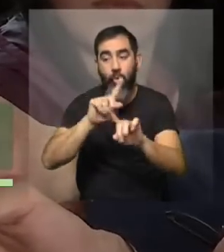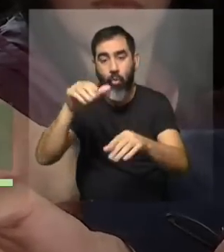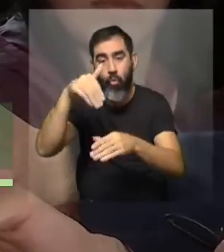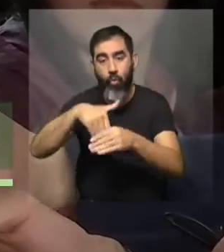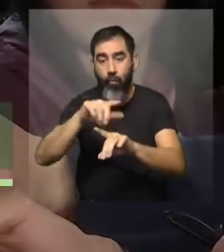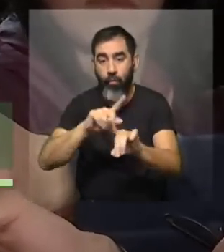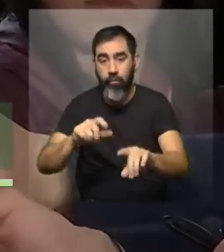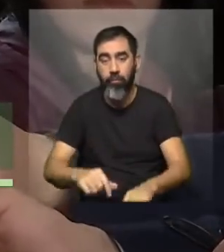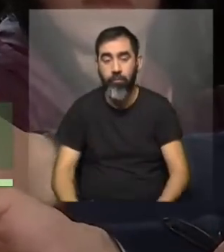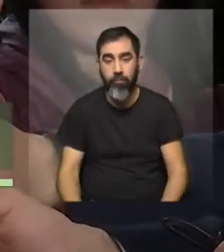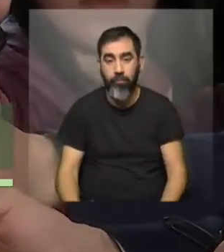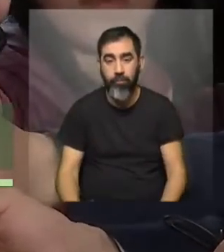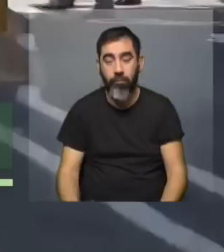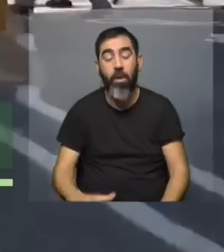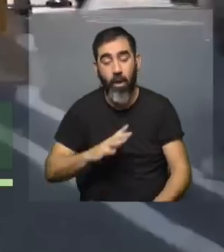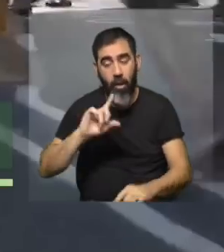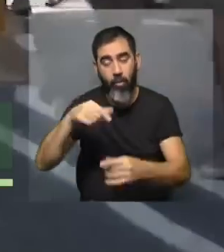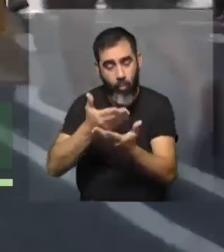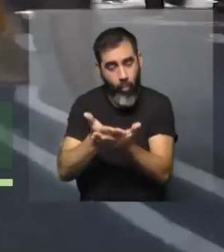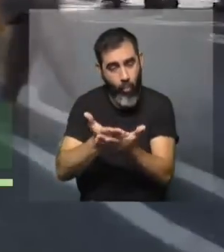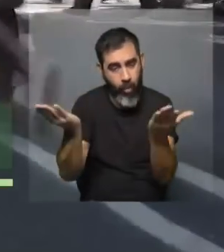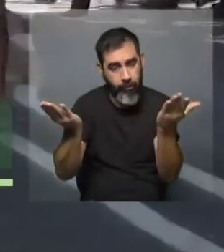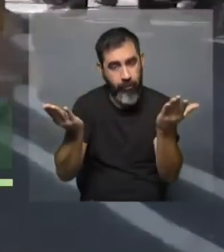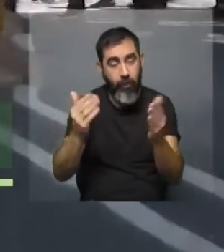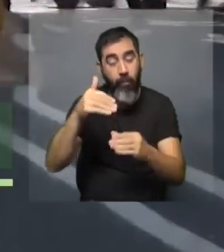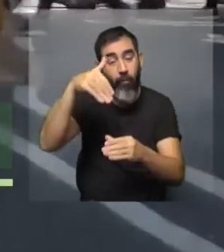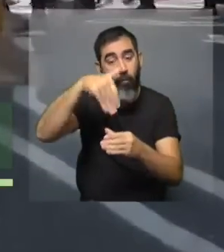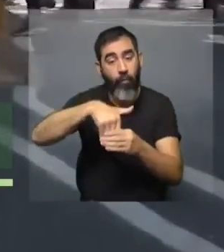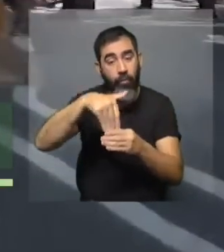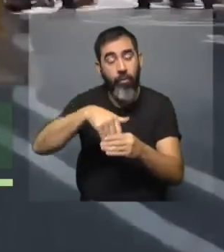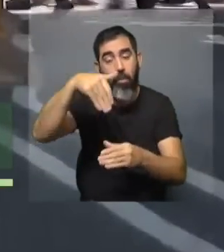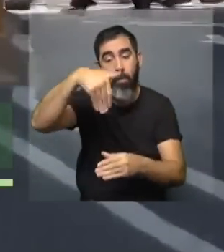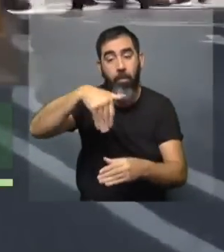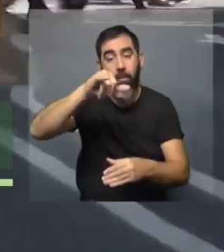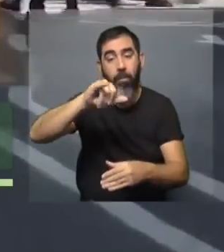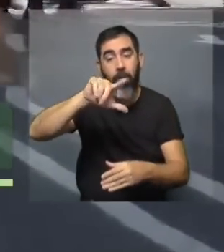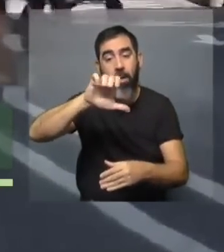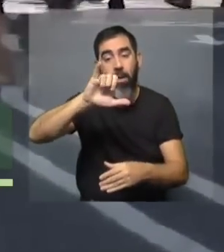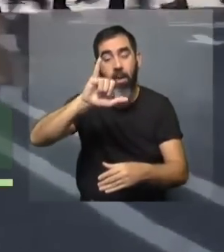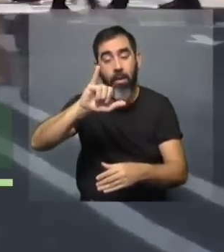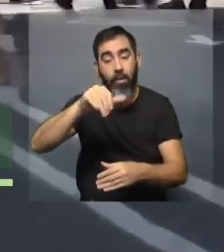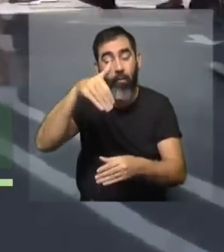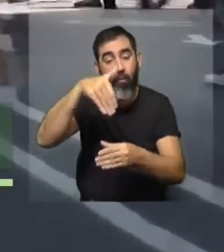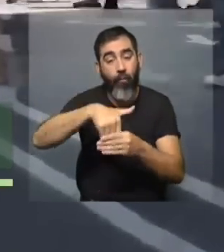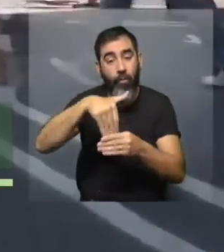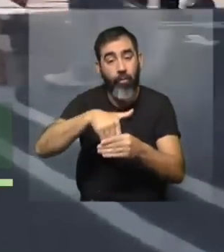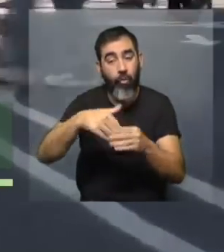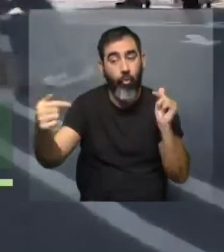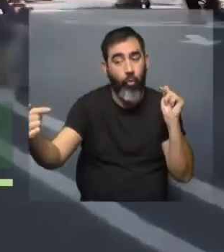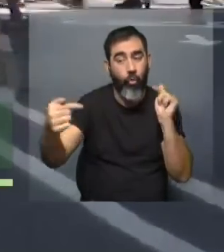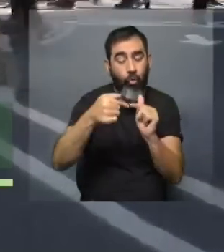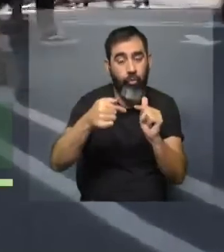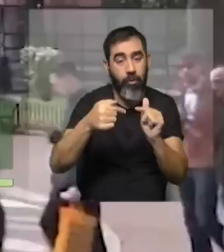eso es muy importante hay otras señales más la votación que recibe mi ley es una votación contra